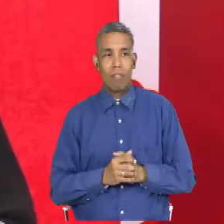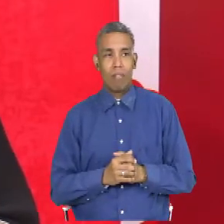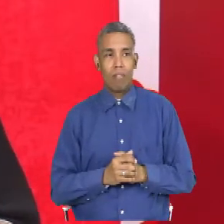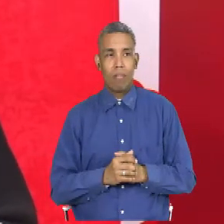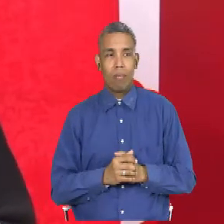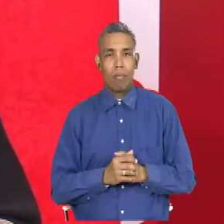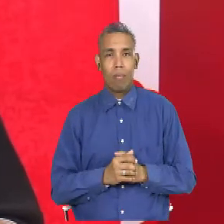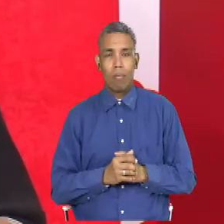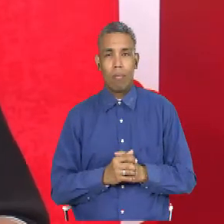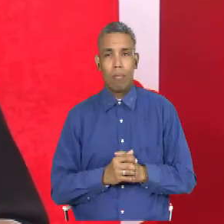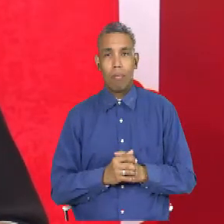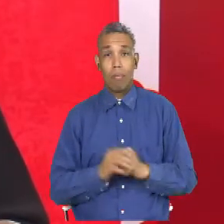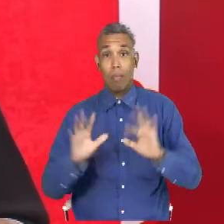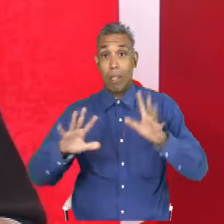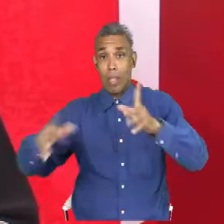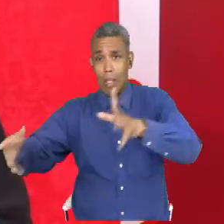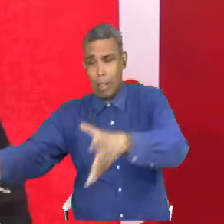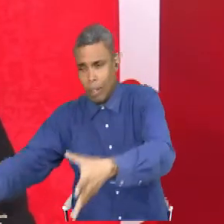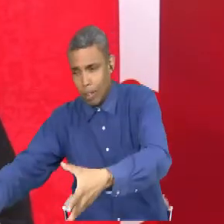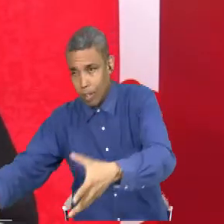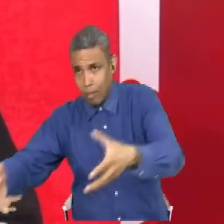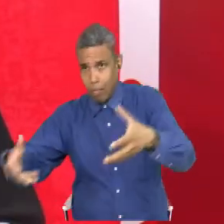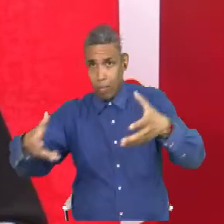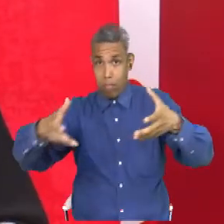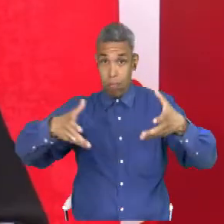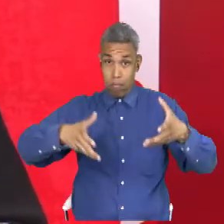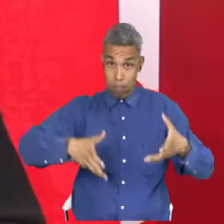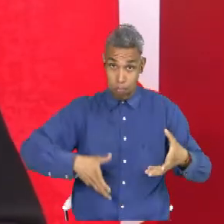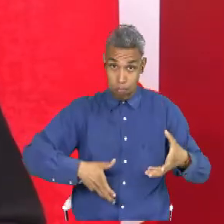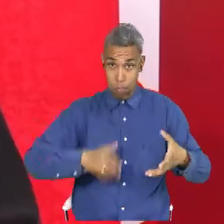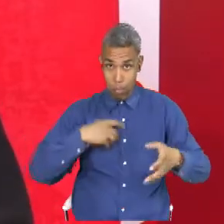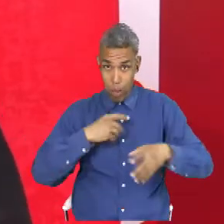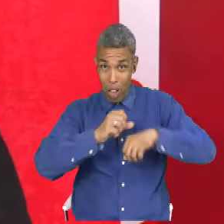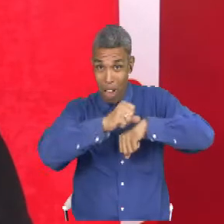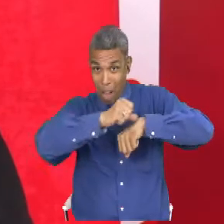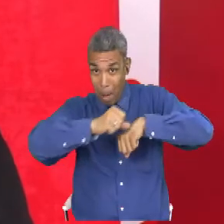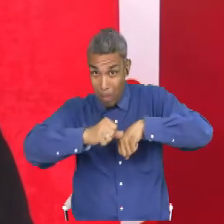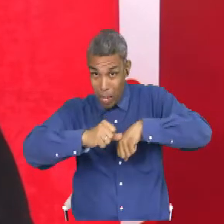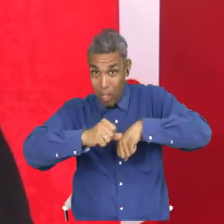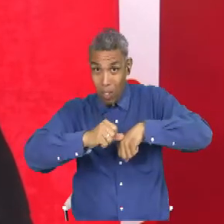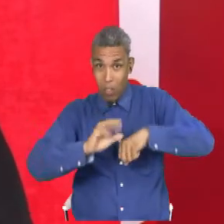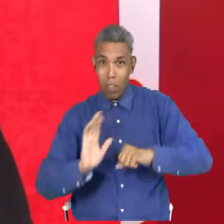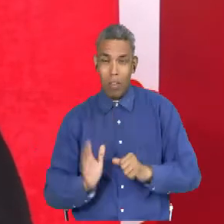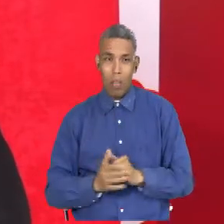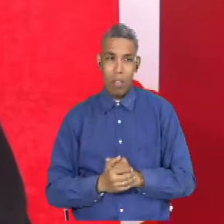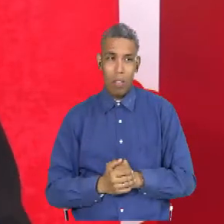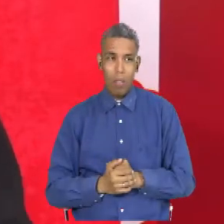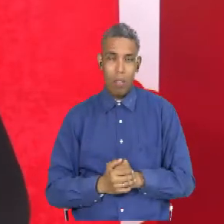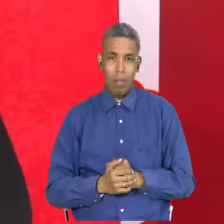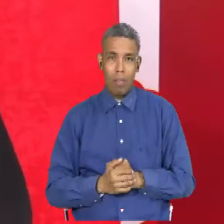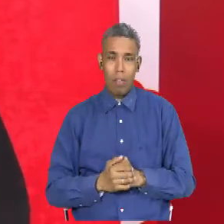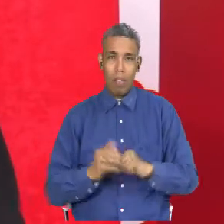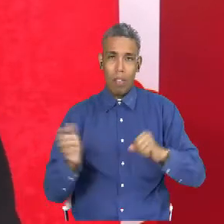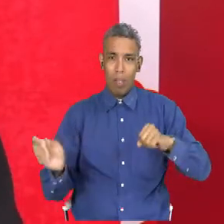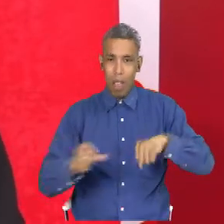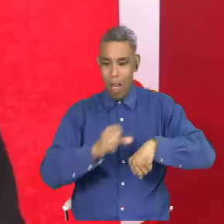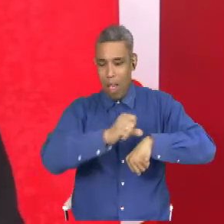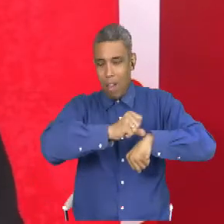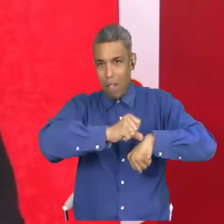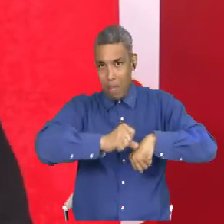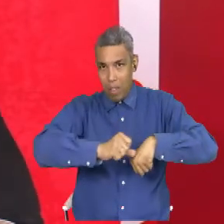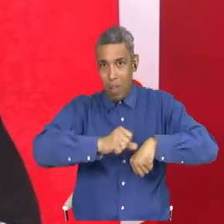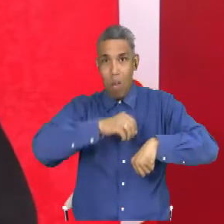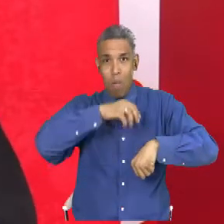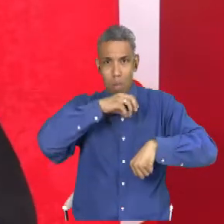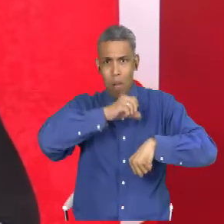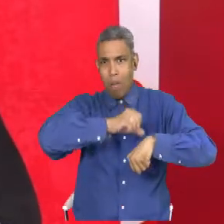quiero más aquí el perro, el niño ya dijo que tampoco quería el perro. 10 años duró Federico con nosotros hasta que ya pues el perrito se nos